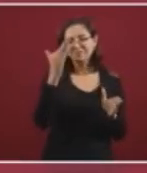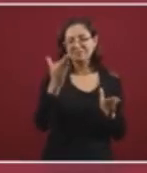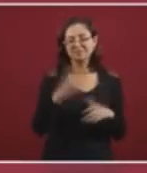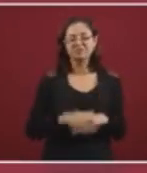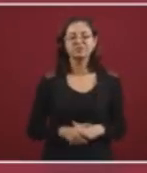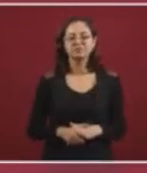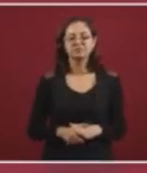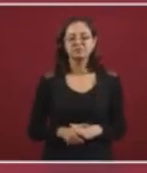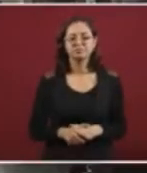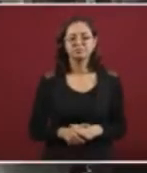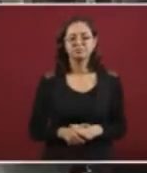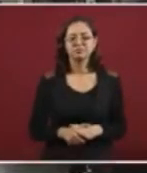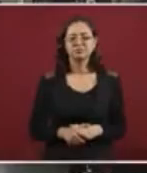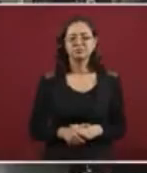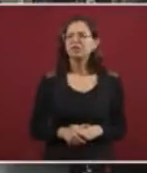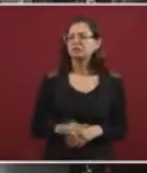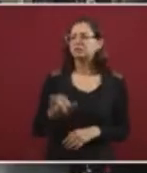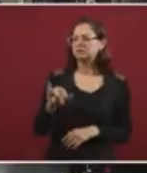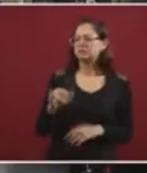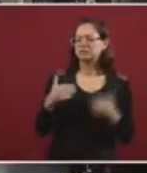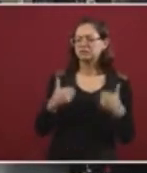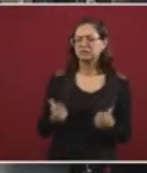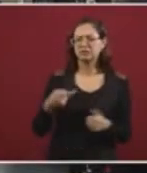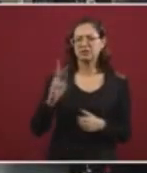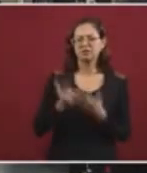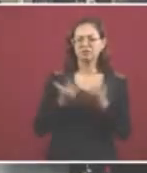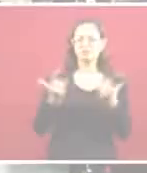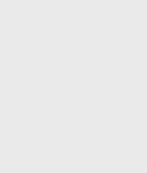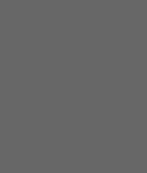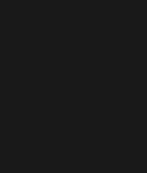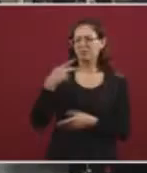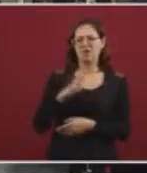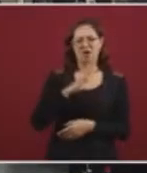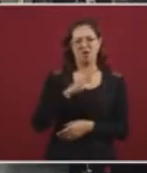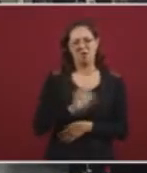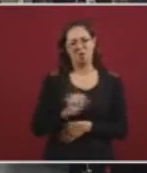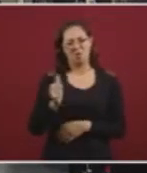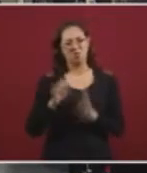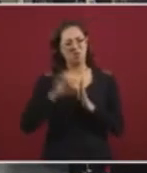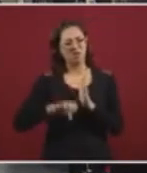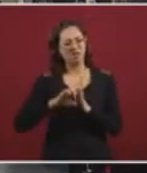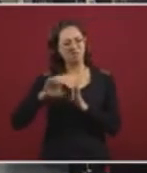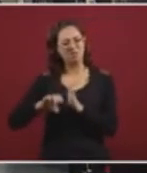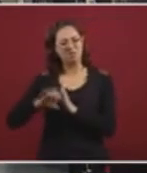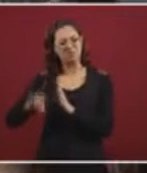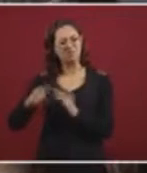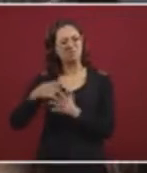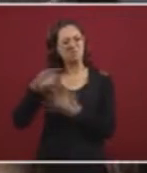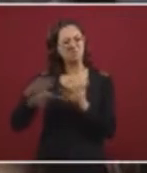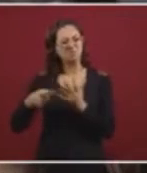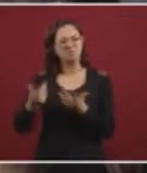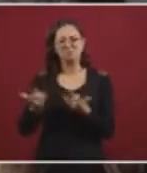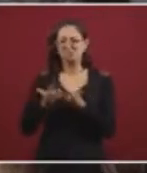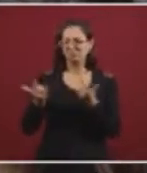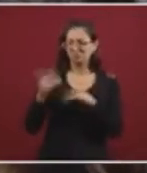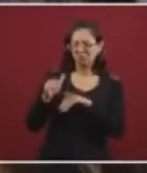yo entiendo que eso hacía referencia a aquel momento, pero bueno, también le he mencionado otros ejemplos que no tienen referencia concreta a ningún hecho